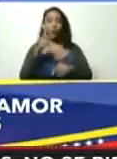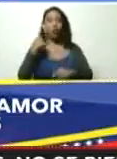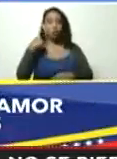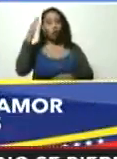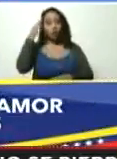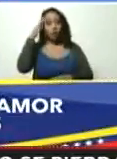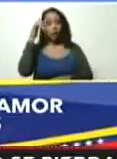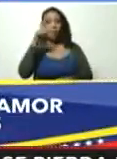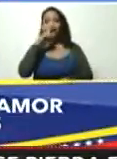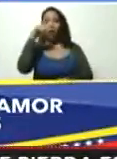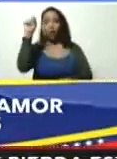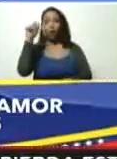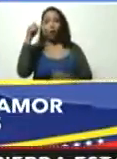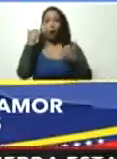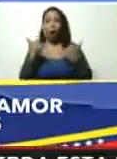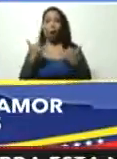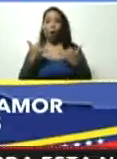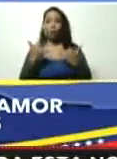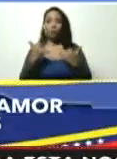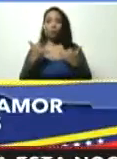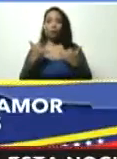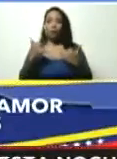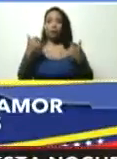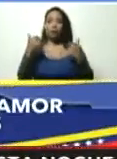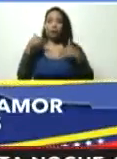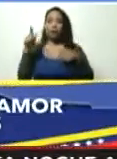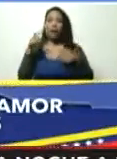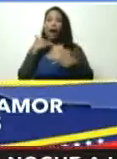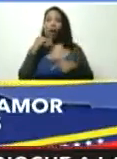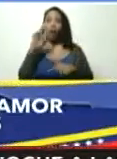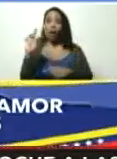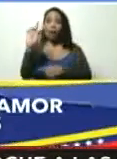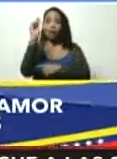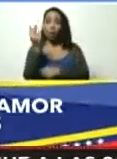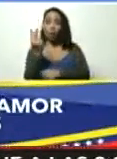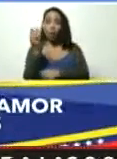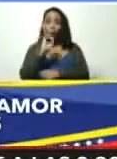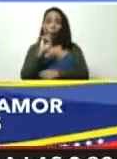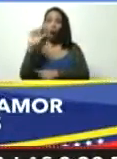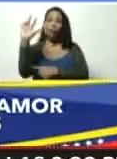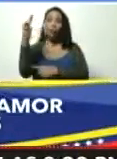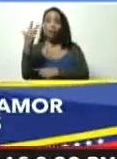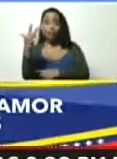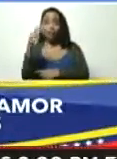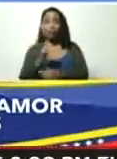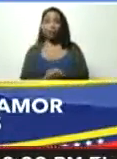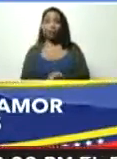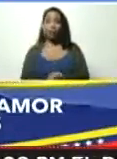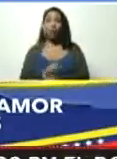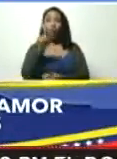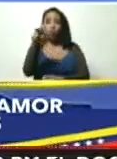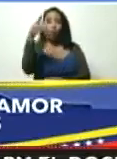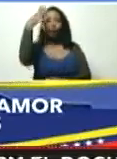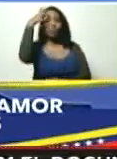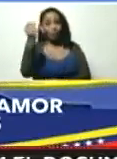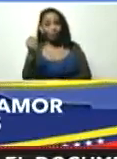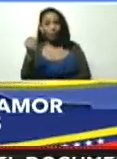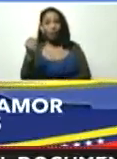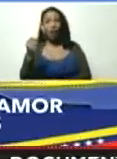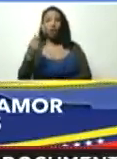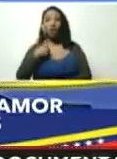Nicolás, ahora bien, si el escenario que resulta fuera el segundo o el tercero, entiende esto, si yo